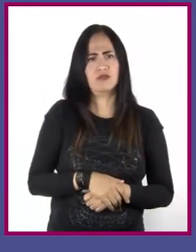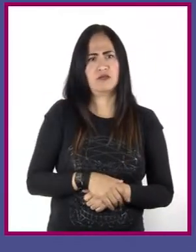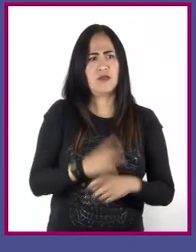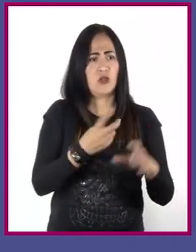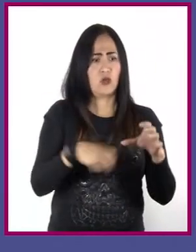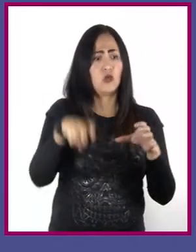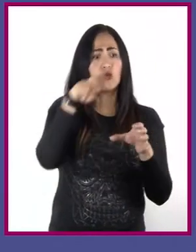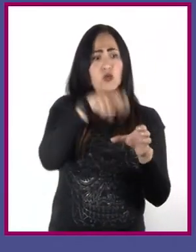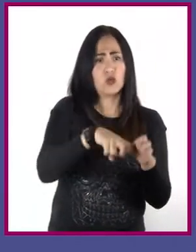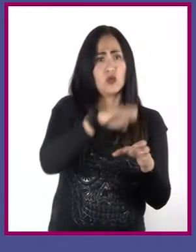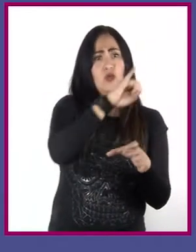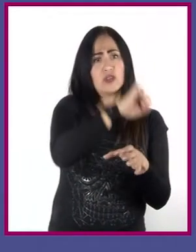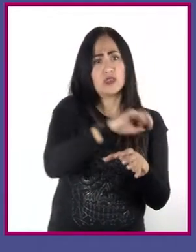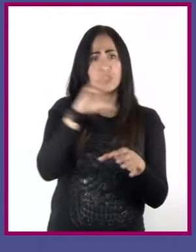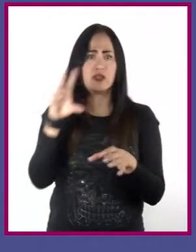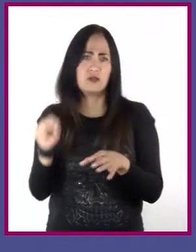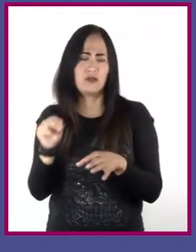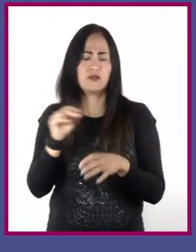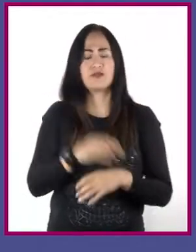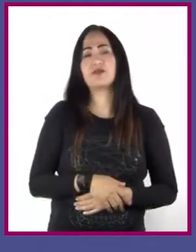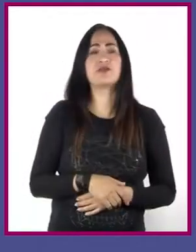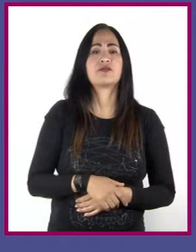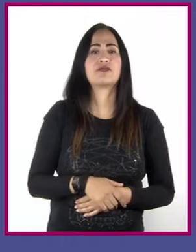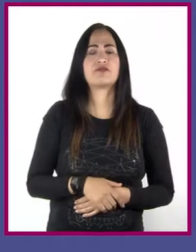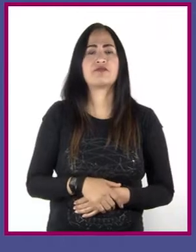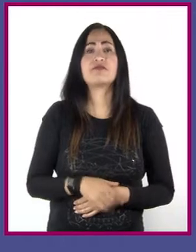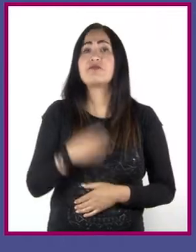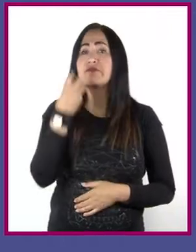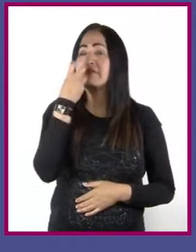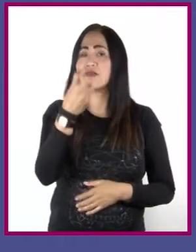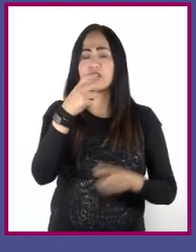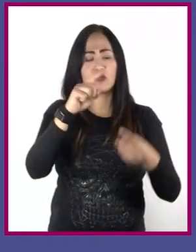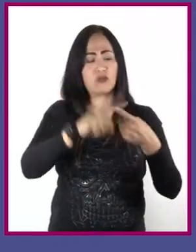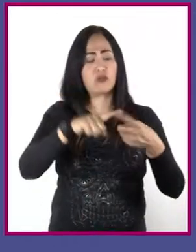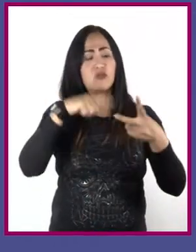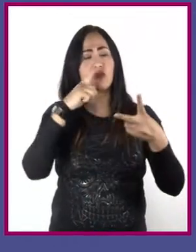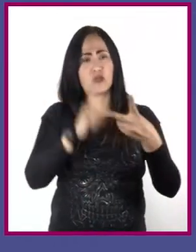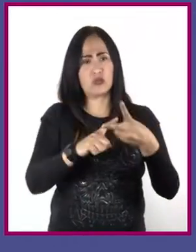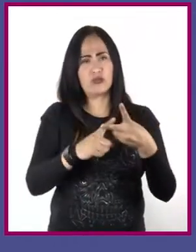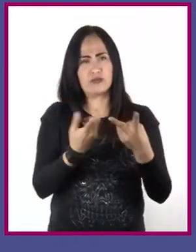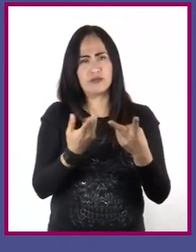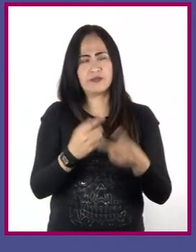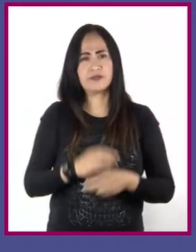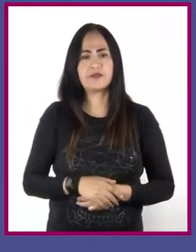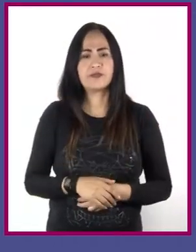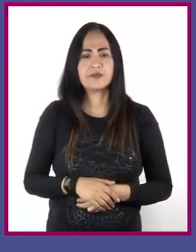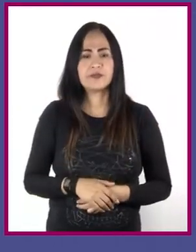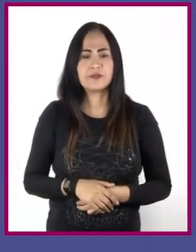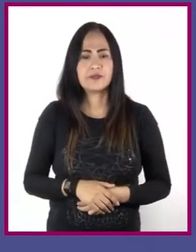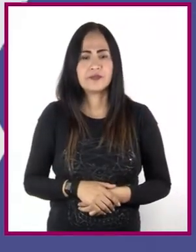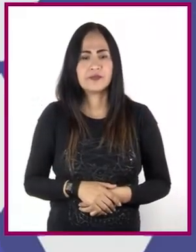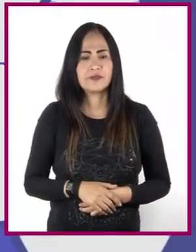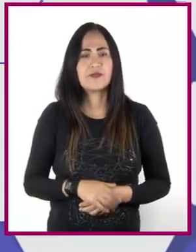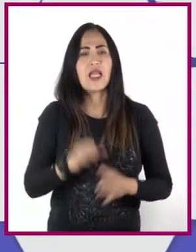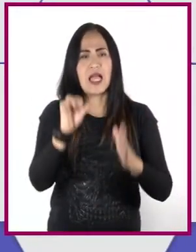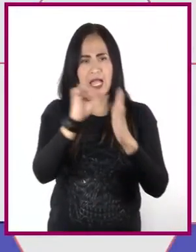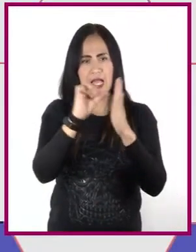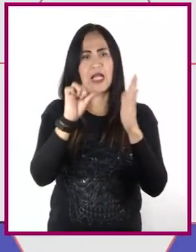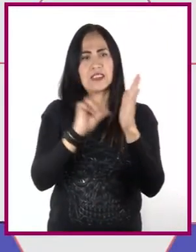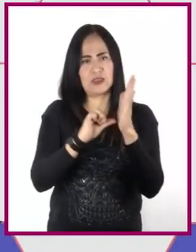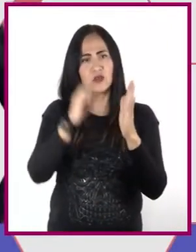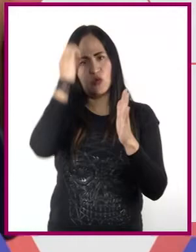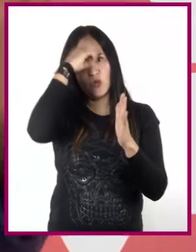subo o no me subo a ese autobús? Estos elementos son los que tienen que ver con los artículos de